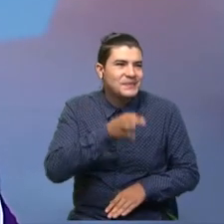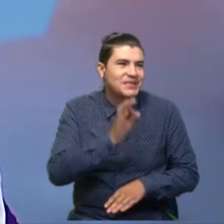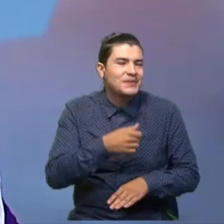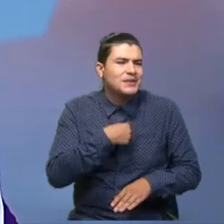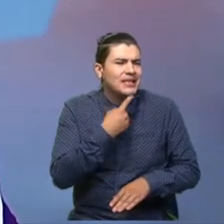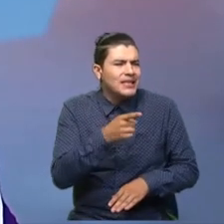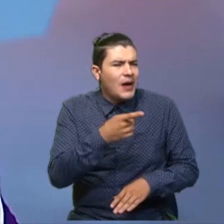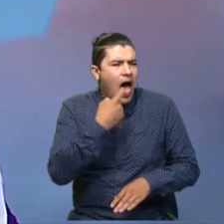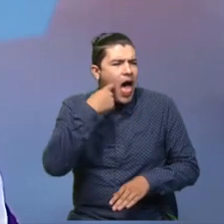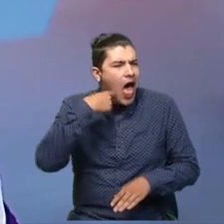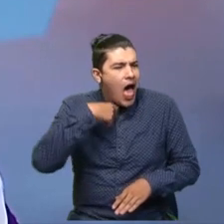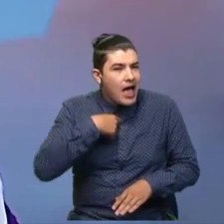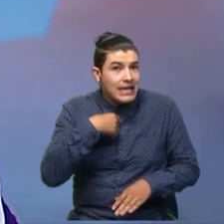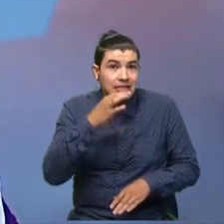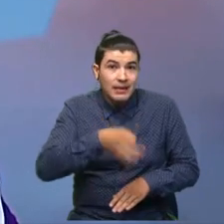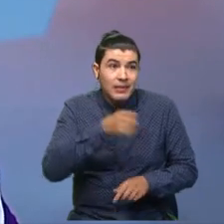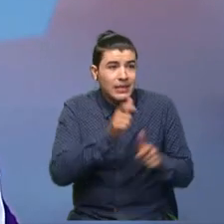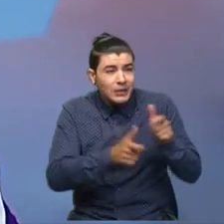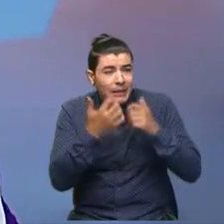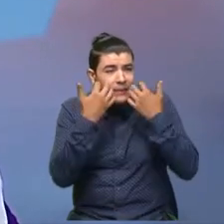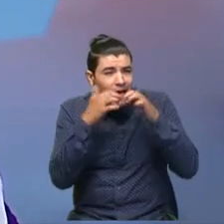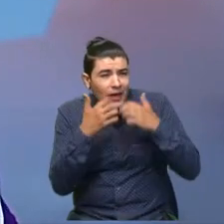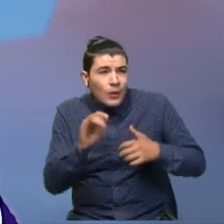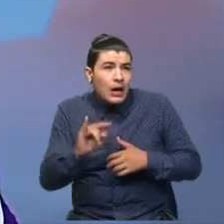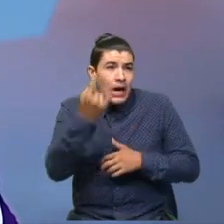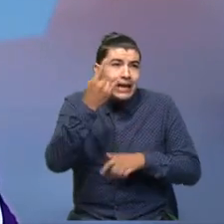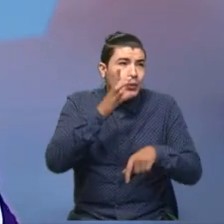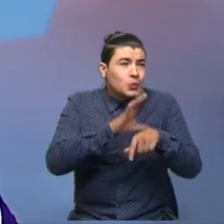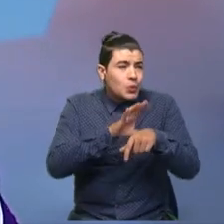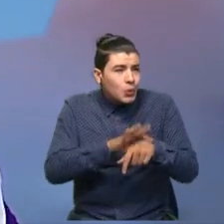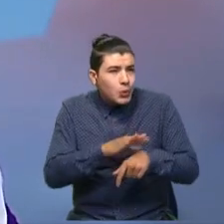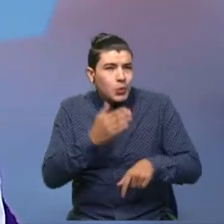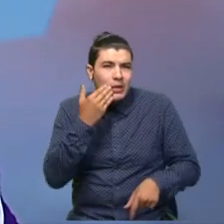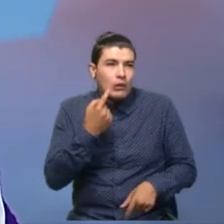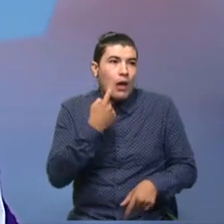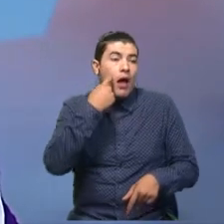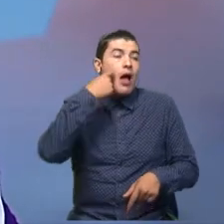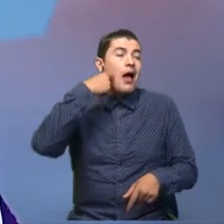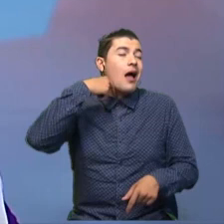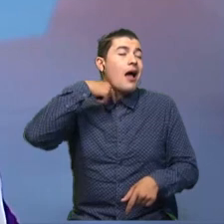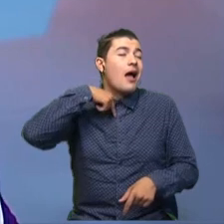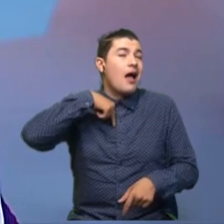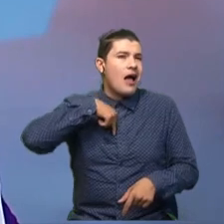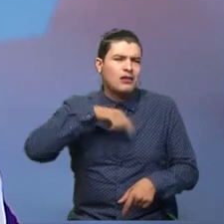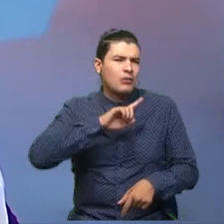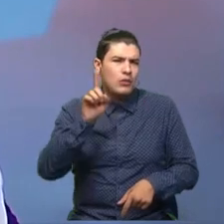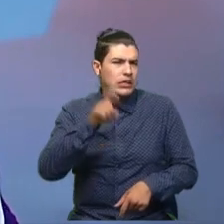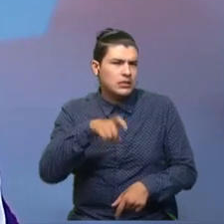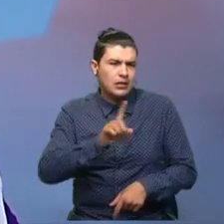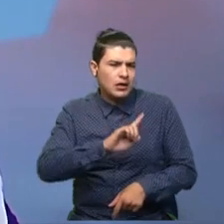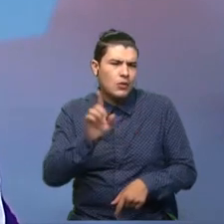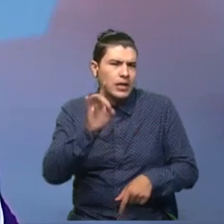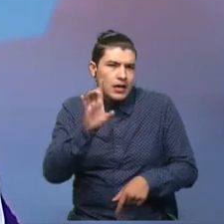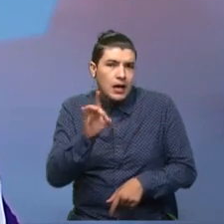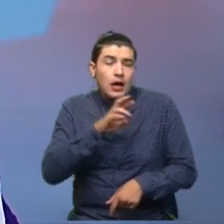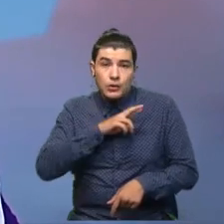endoscopia, porque siempre hay el miedo de que haya dolor al momento de la endoscopia y no tiene que haber dolor. De